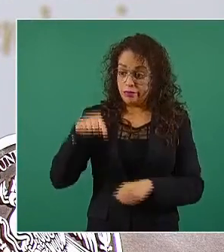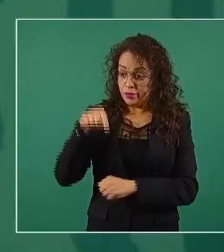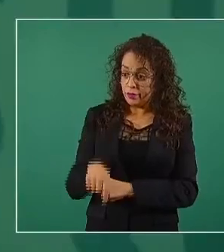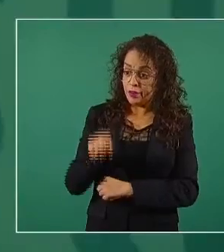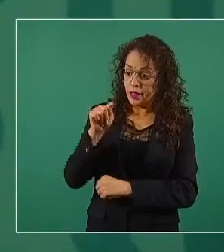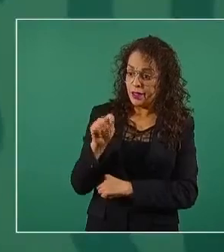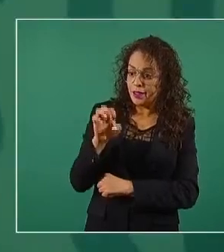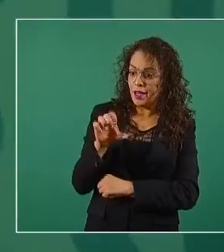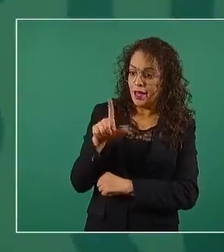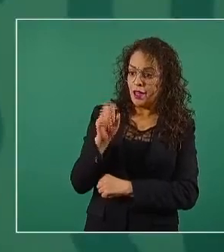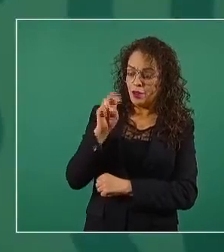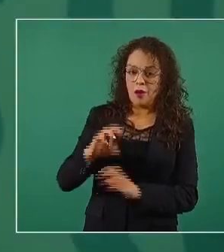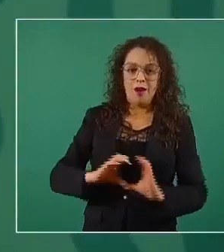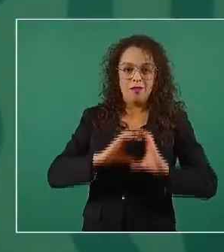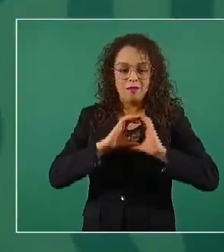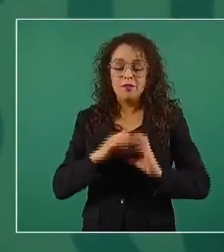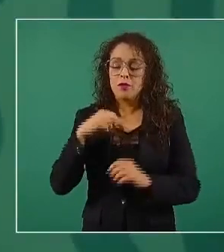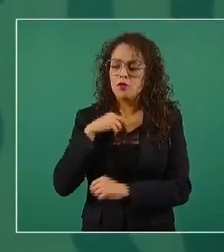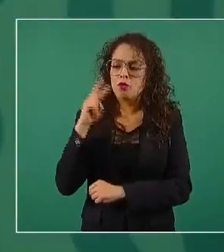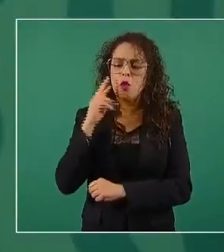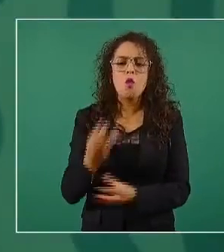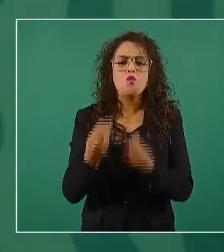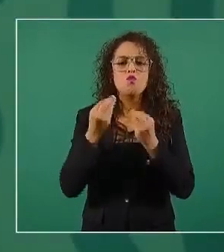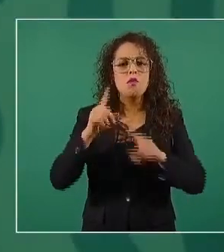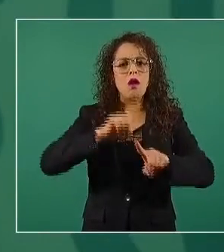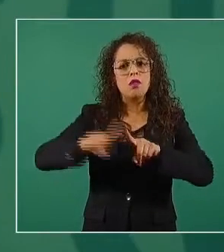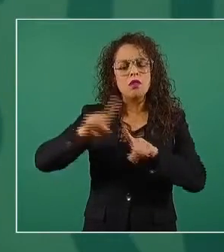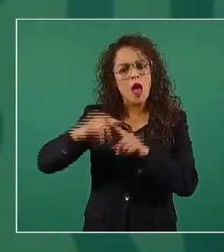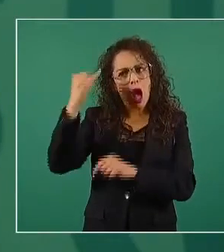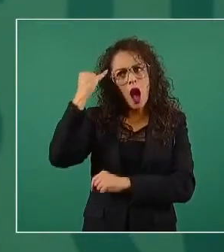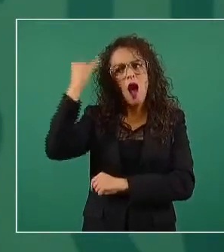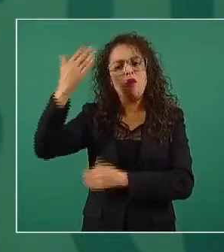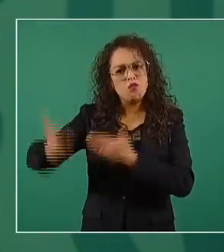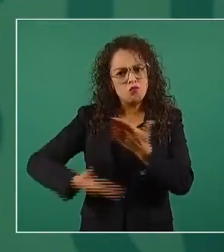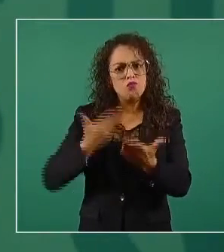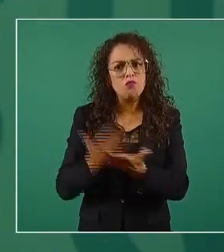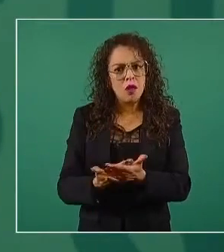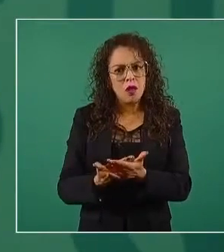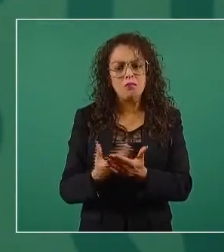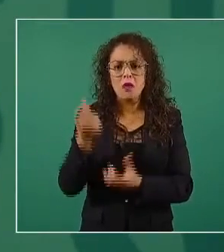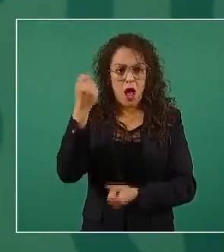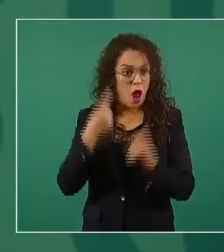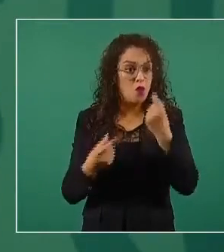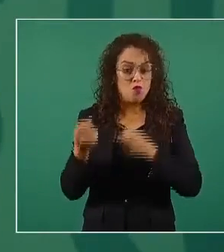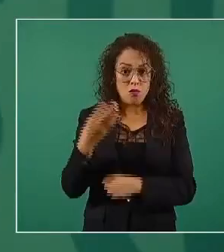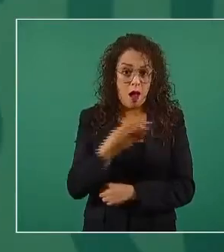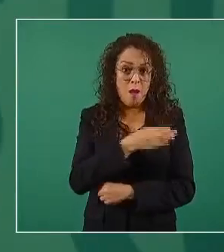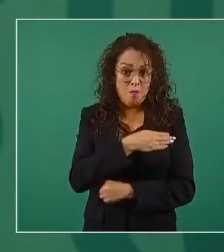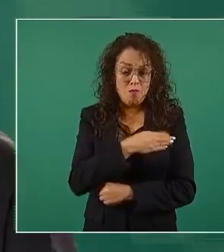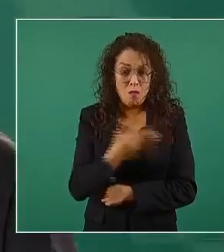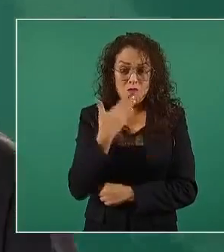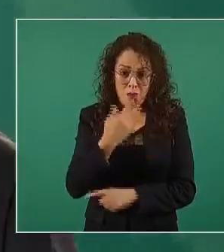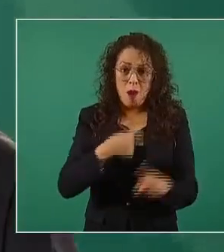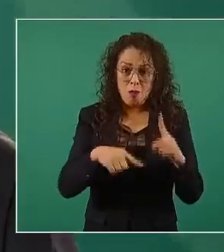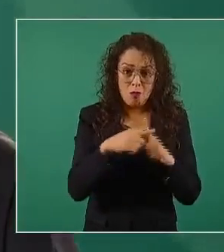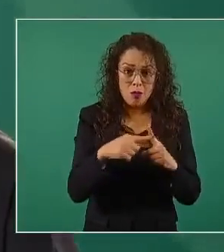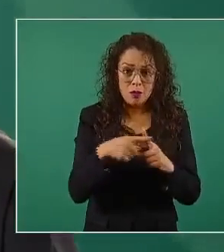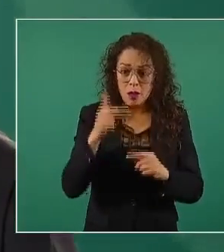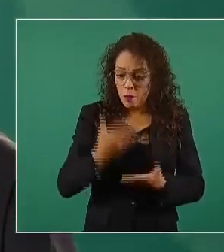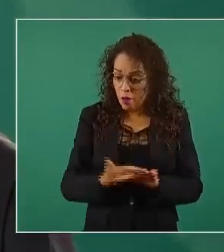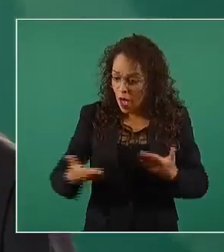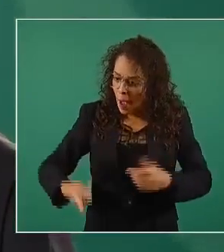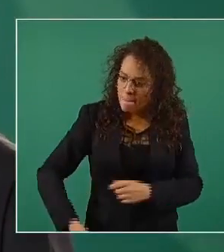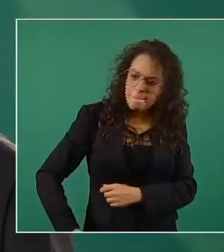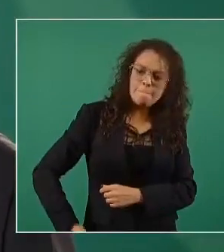varias iniciativas, algunas de ellas muy buenas. Sin embargo, esta es la primera vez que